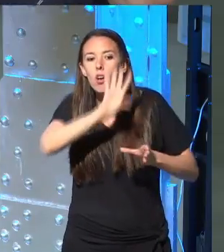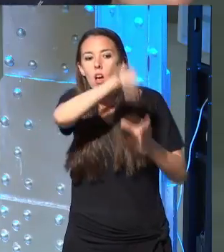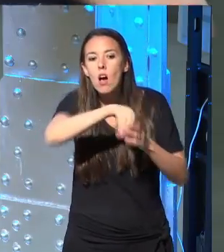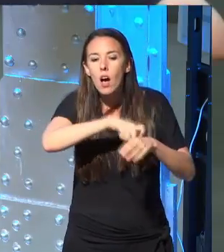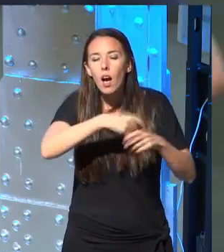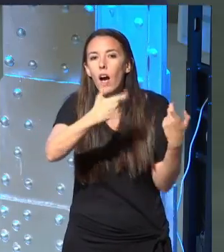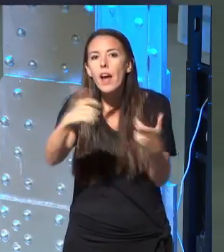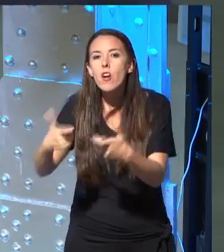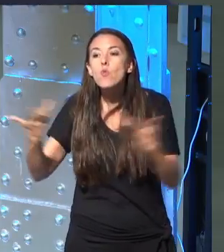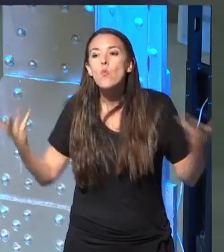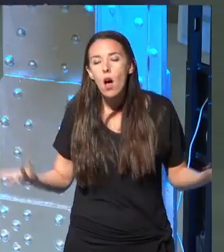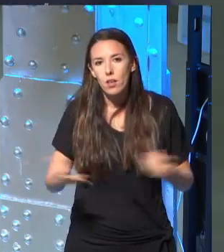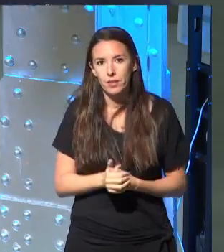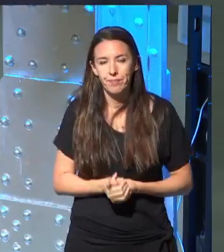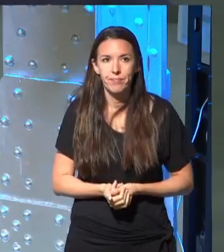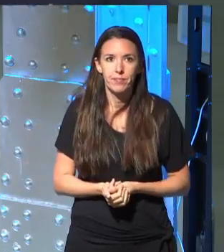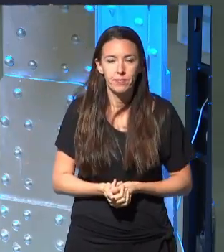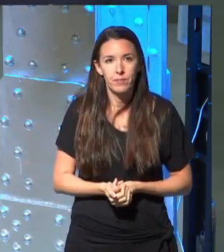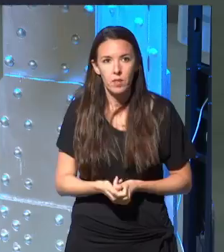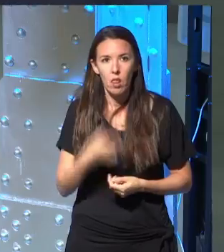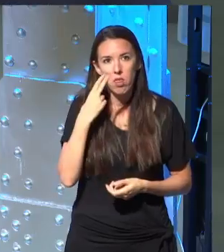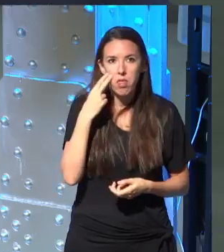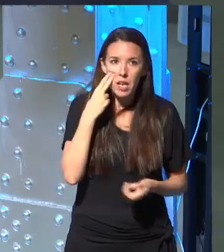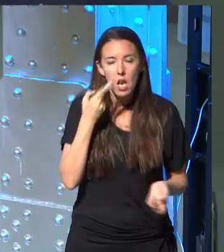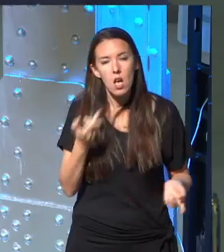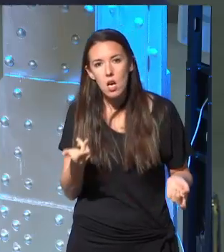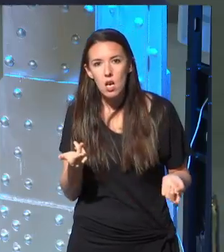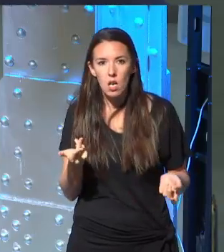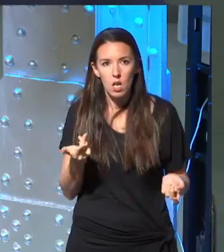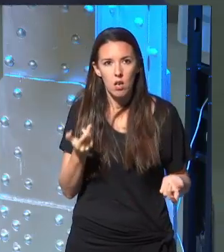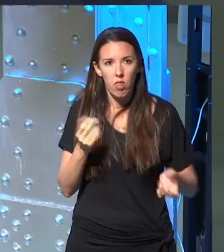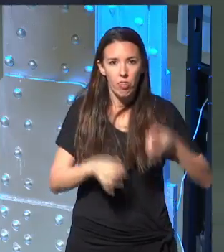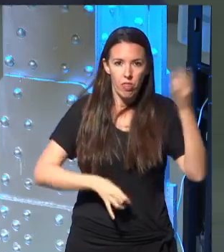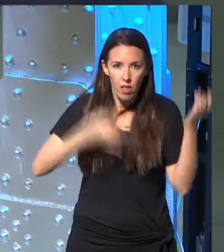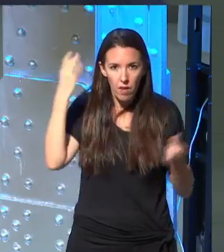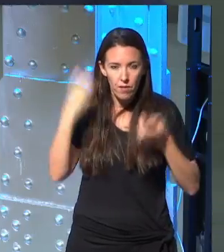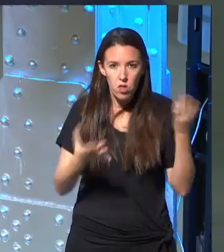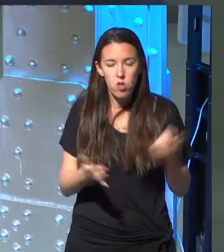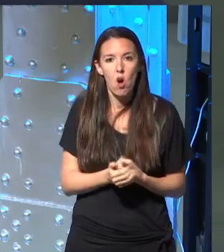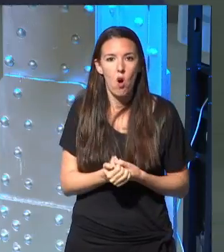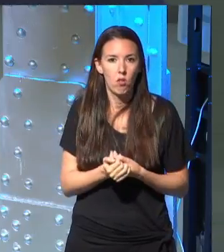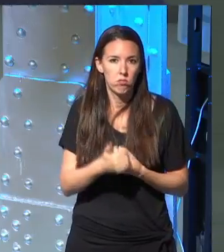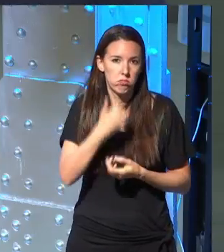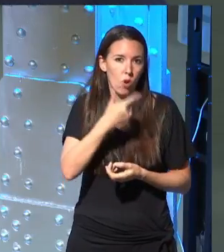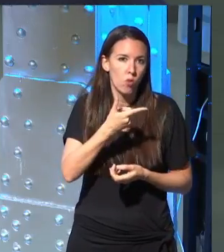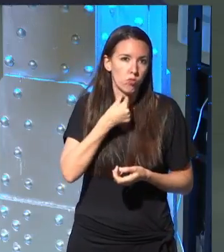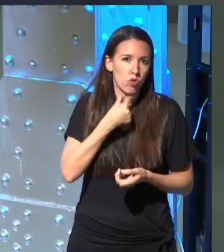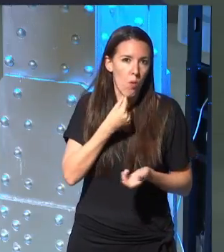Pues esto, bueno, es un thriller de ciencia ficción con toques de